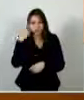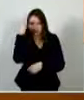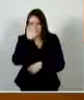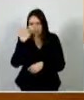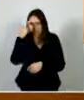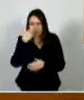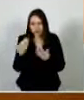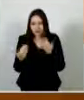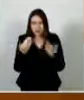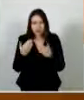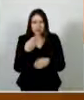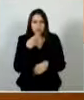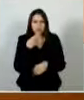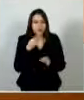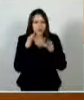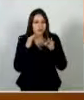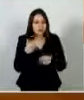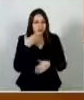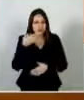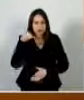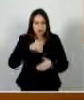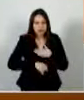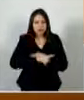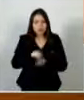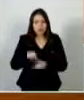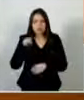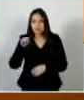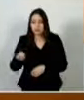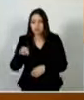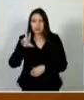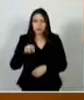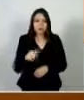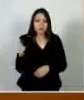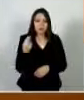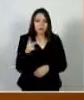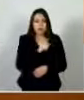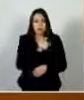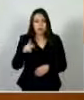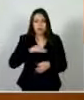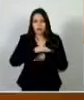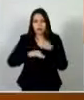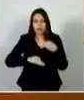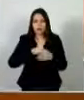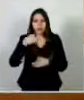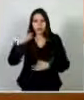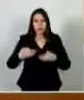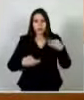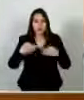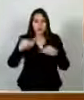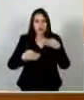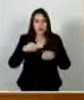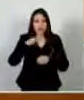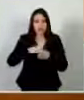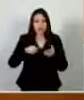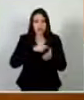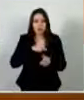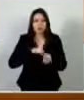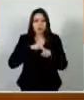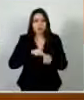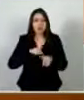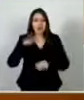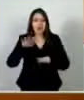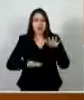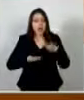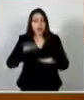estudiar y valorar seriamente si debemos de mantener a los órganos jurisdiccionales locales electorales, ya que muchas